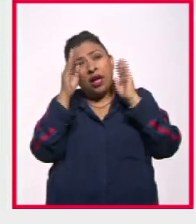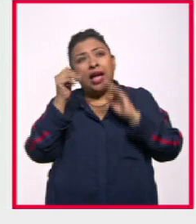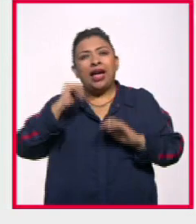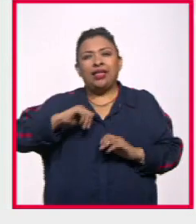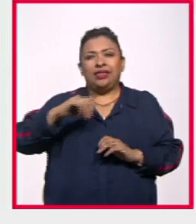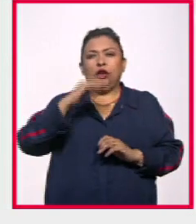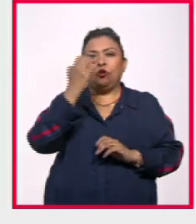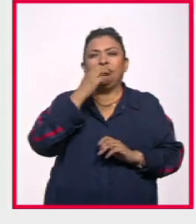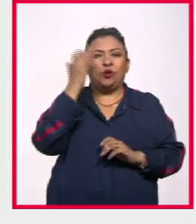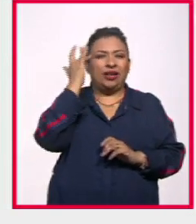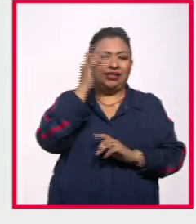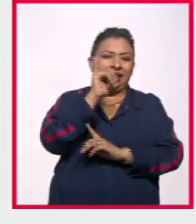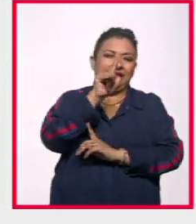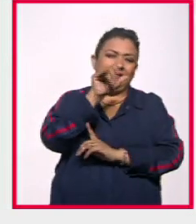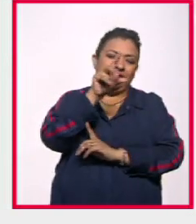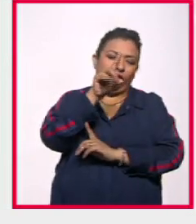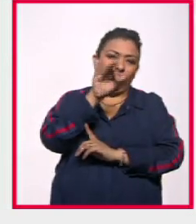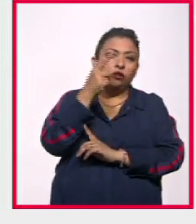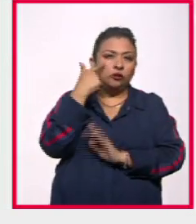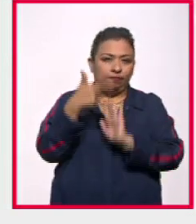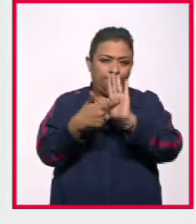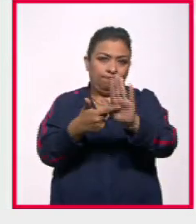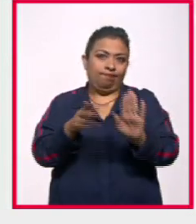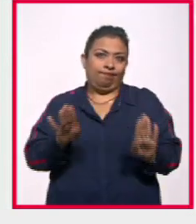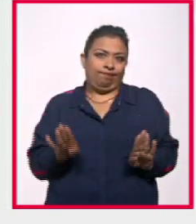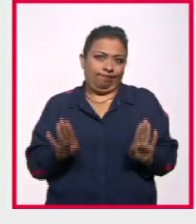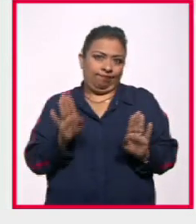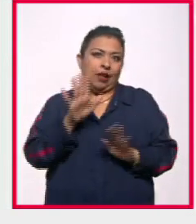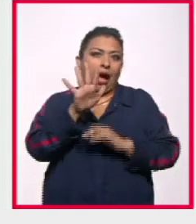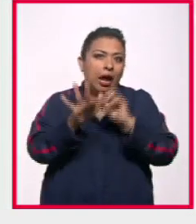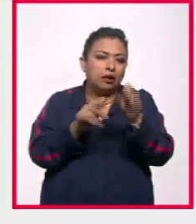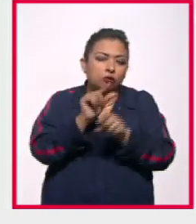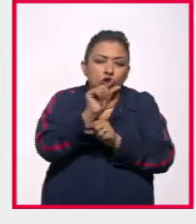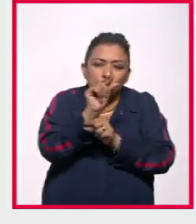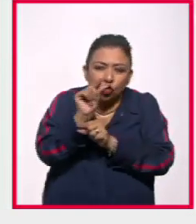colegio de San Ildefonso nos muestra sus propiedades.